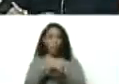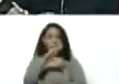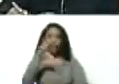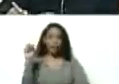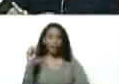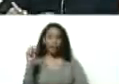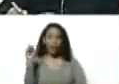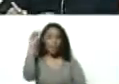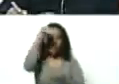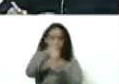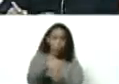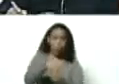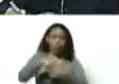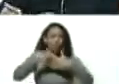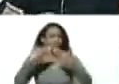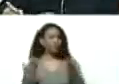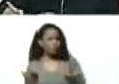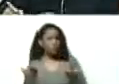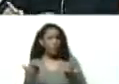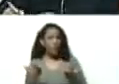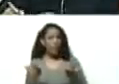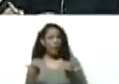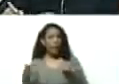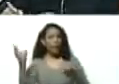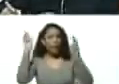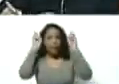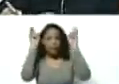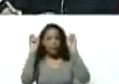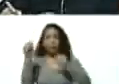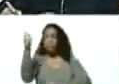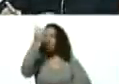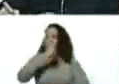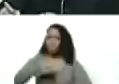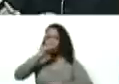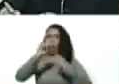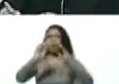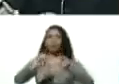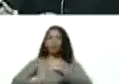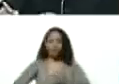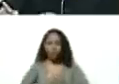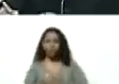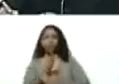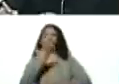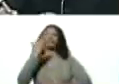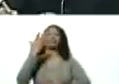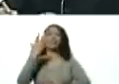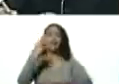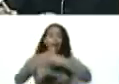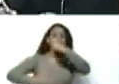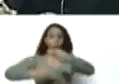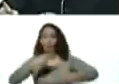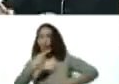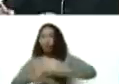dentro de la doctrina de la resistencia, el renacimiento y el revolucionar